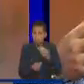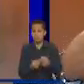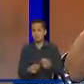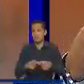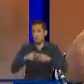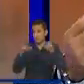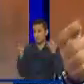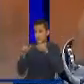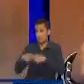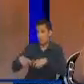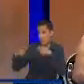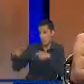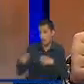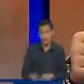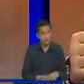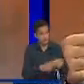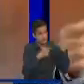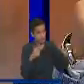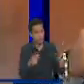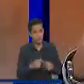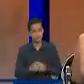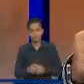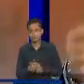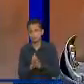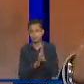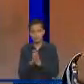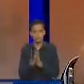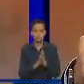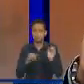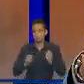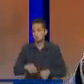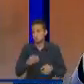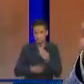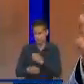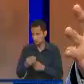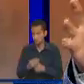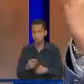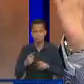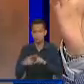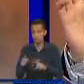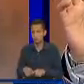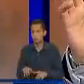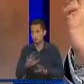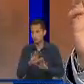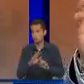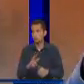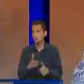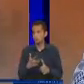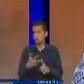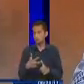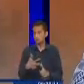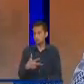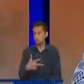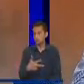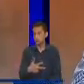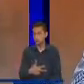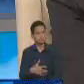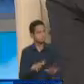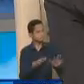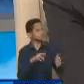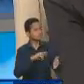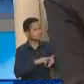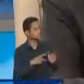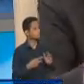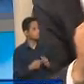corporaciones que quieren difundir sus transgénicos, con sus patentes, con sus productos, pero hay una tercera posición. Pero eso me lleva entonces a lo siguiente,